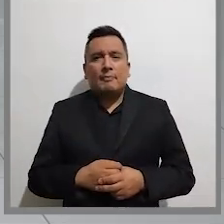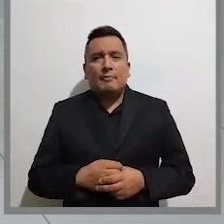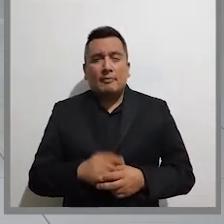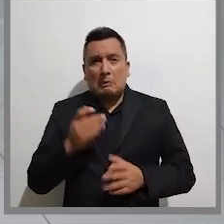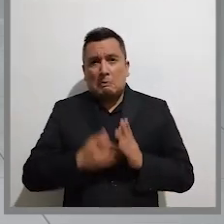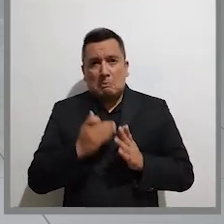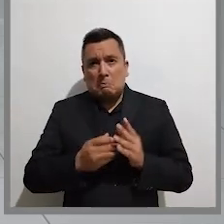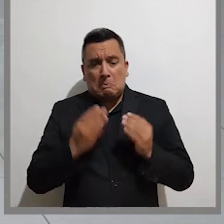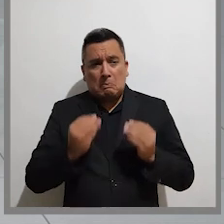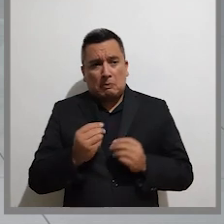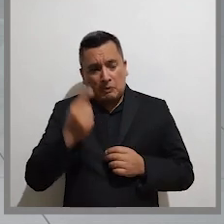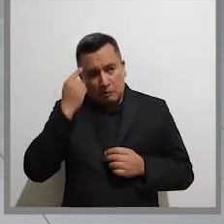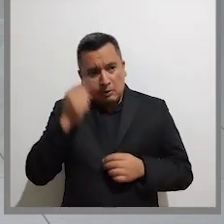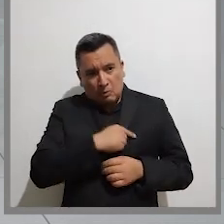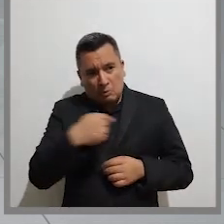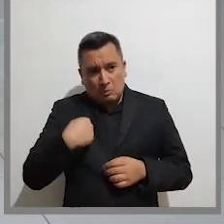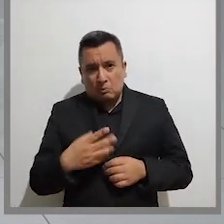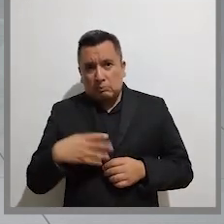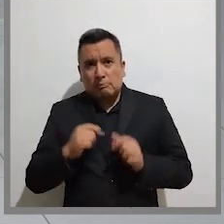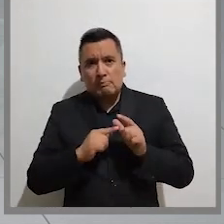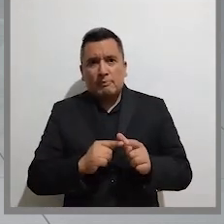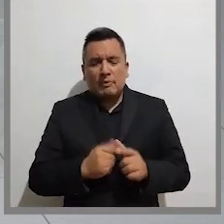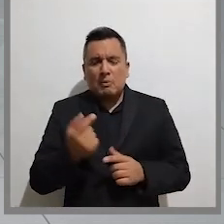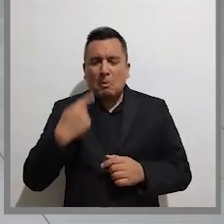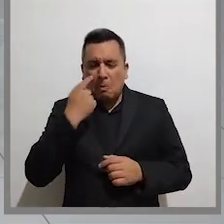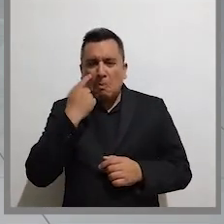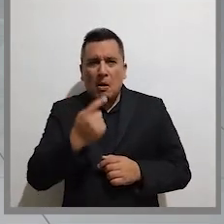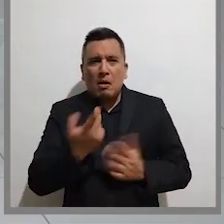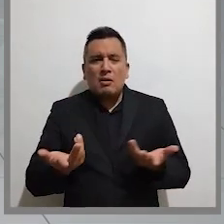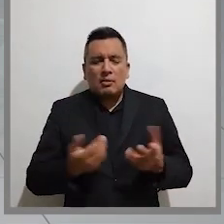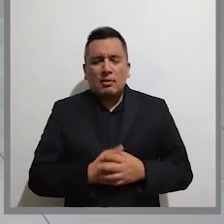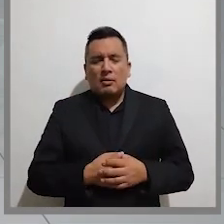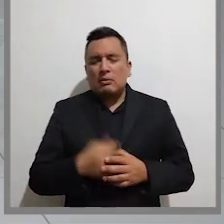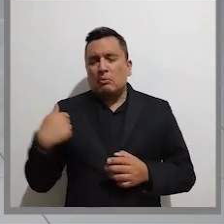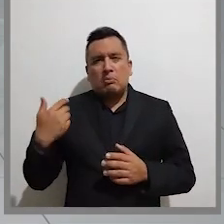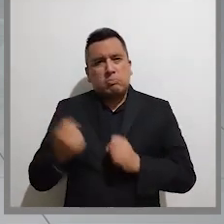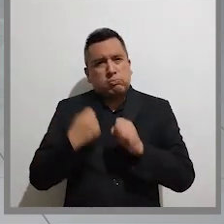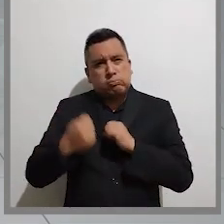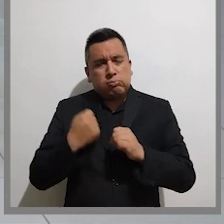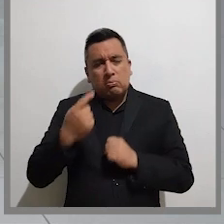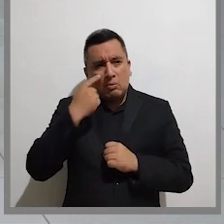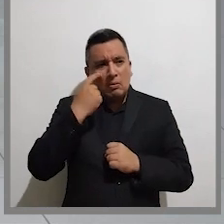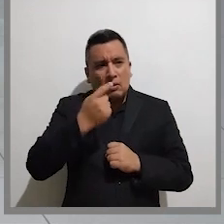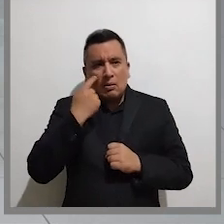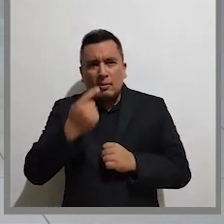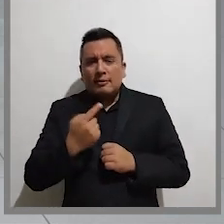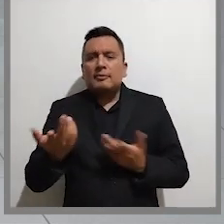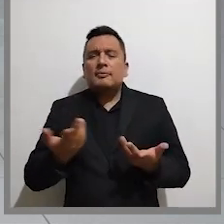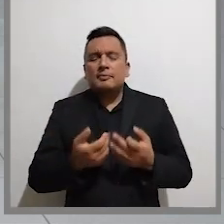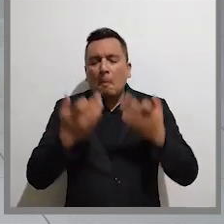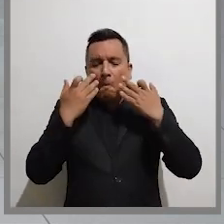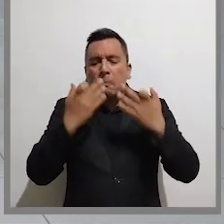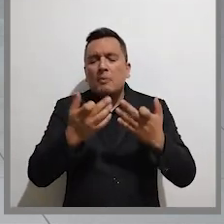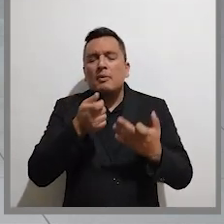Nos falta mucho todavía para seguir avanzando en esto. ¿Qué te ha tocado ver o visualizar a lo largo de esta trayectoria que tienes